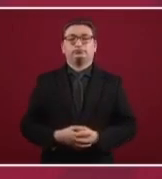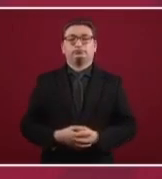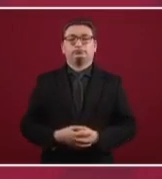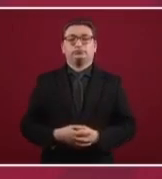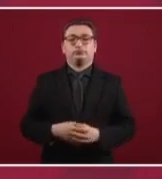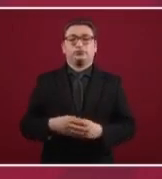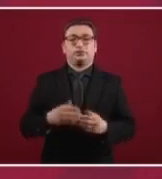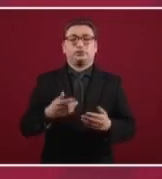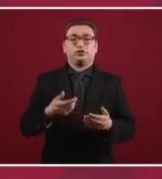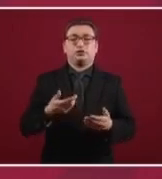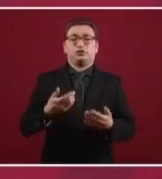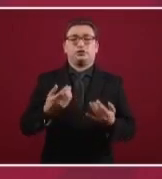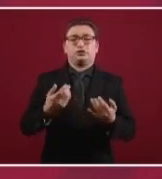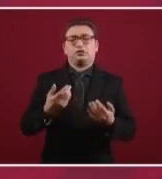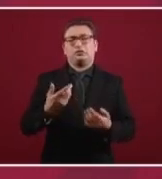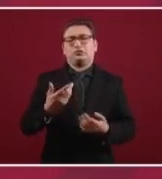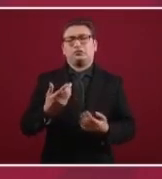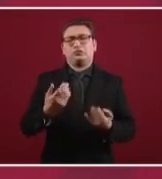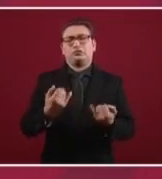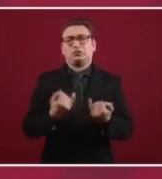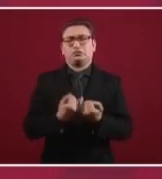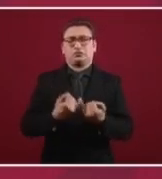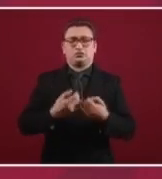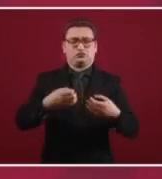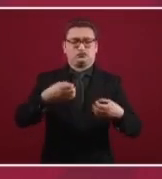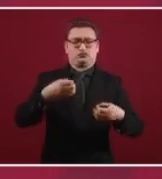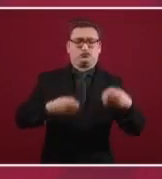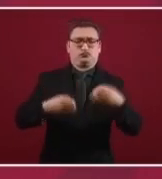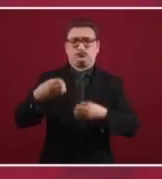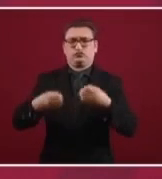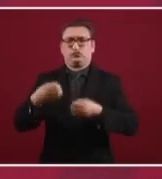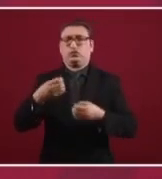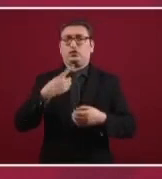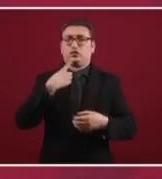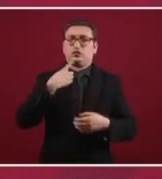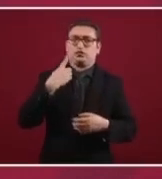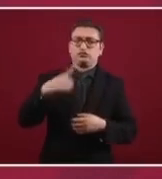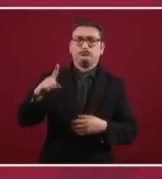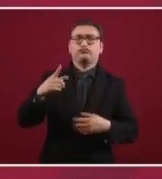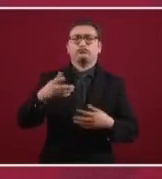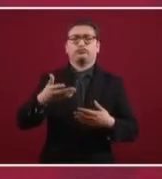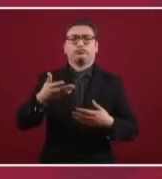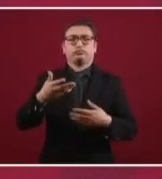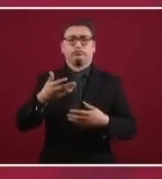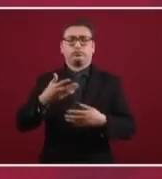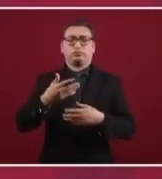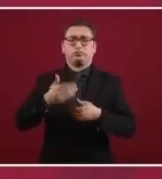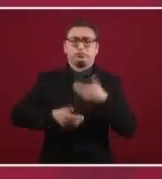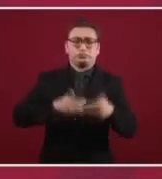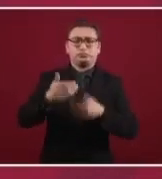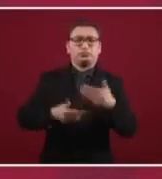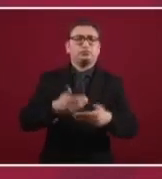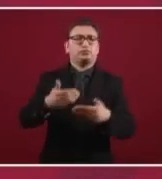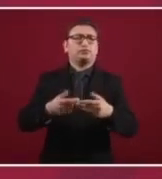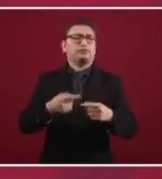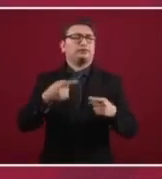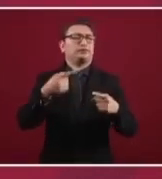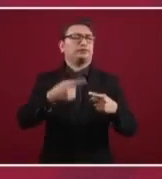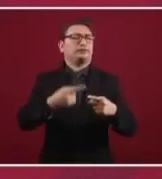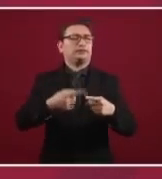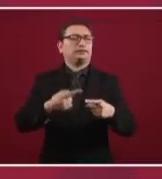a los o enjuiciar o pedir los procesos de